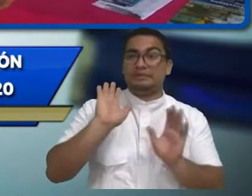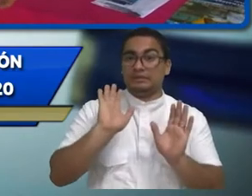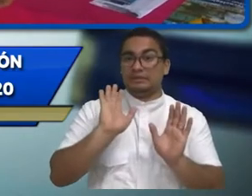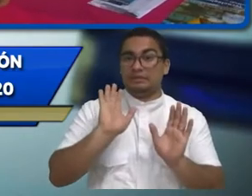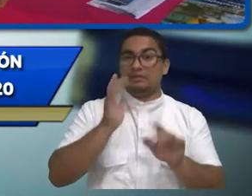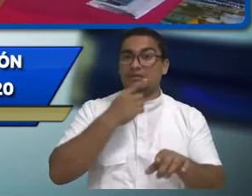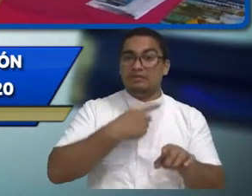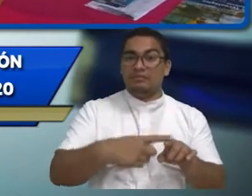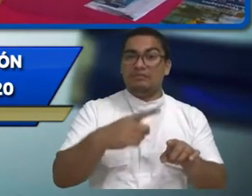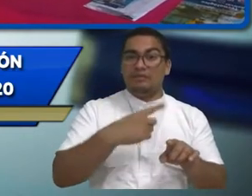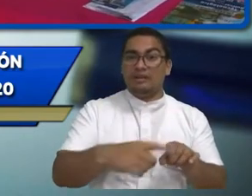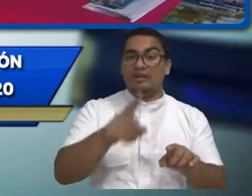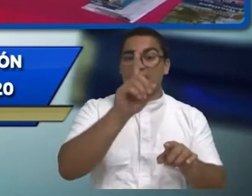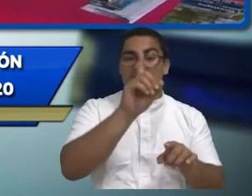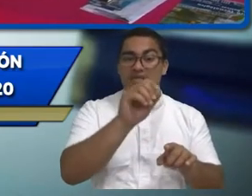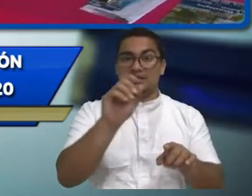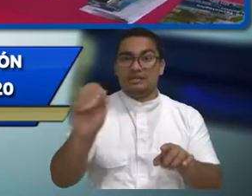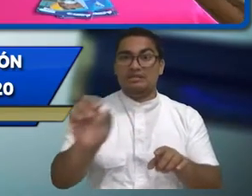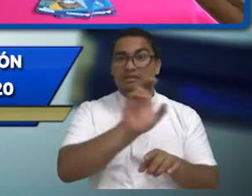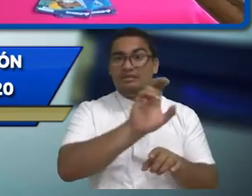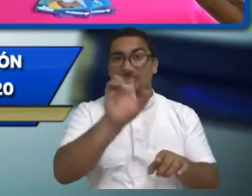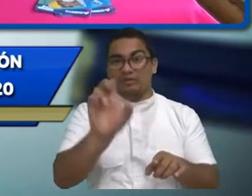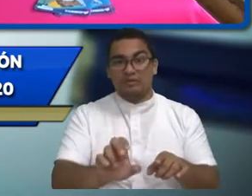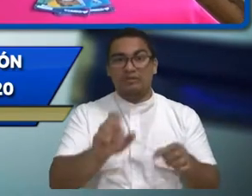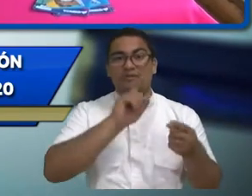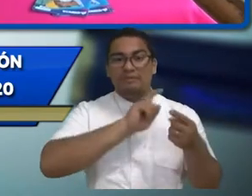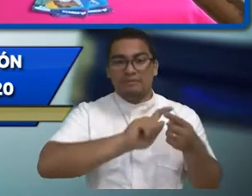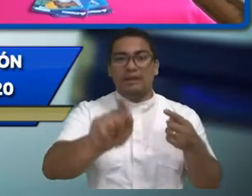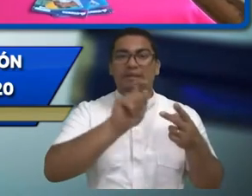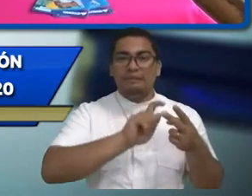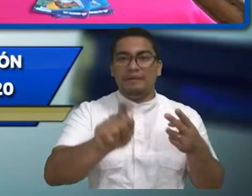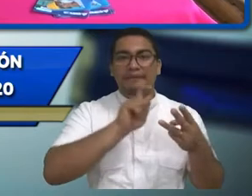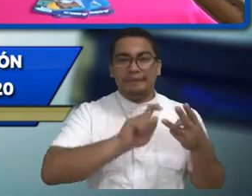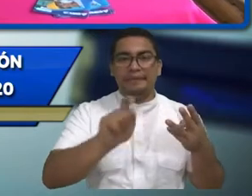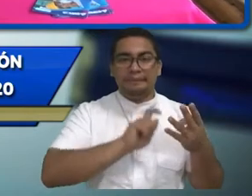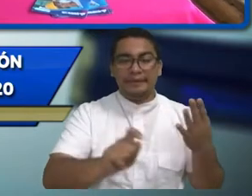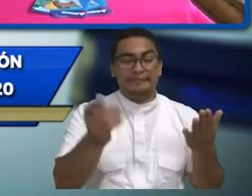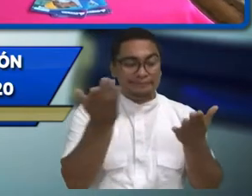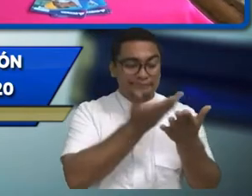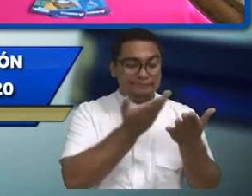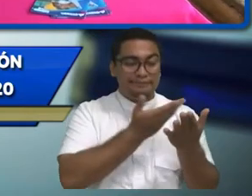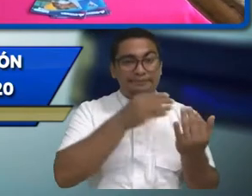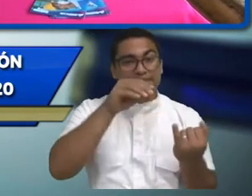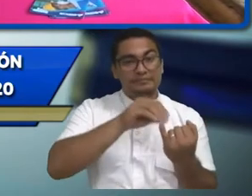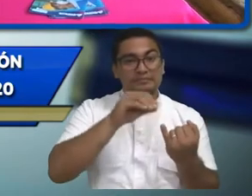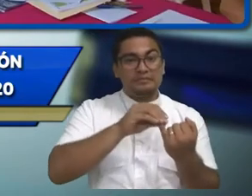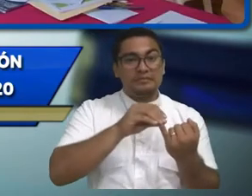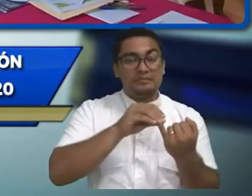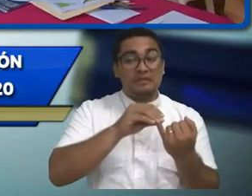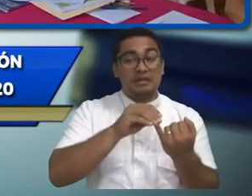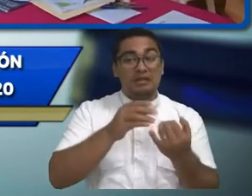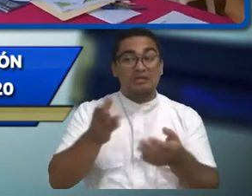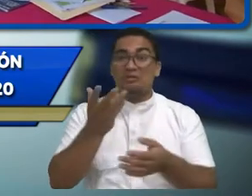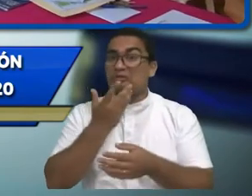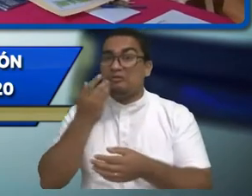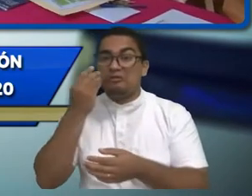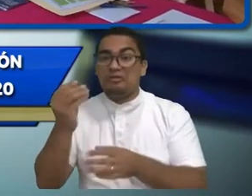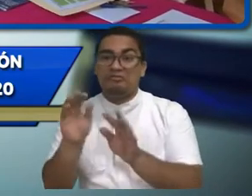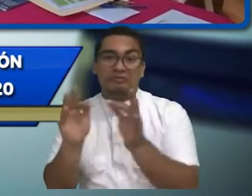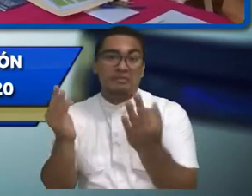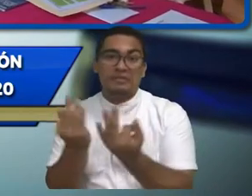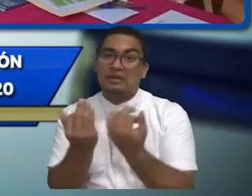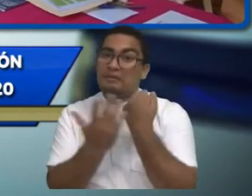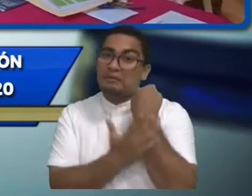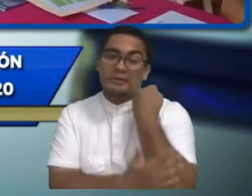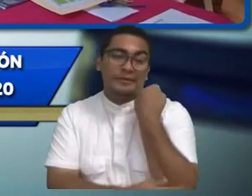100 córdobas por estudiar en un centro tecnológico era una barrera cuando para un joven para una familia humilde y entonces llegamos al